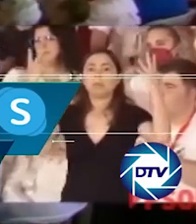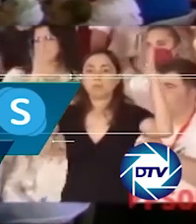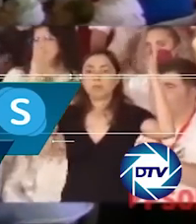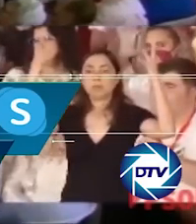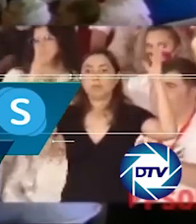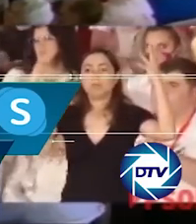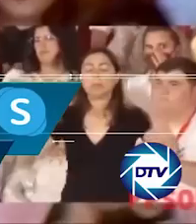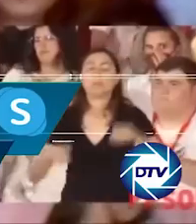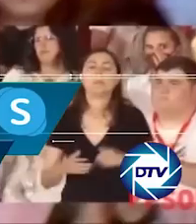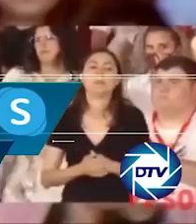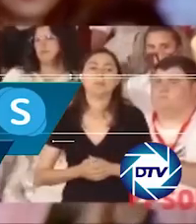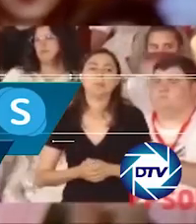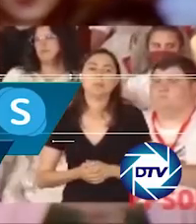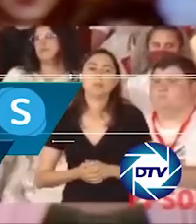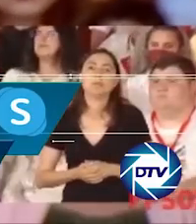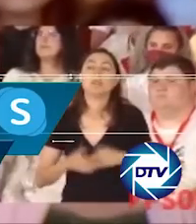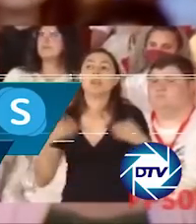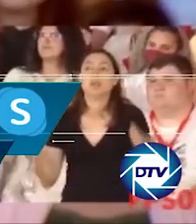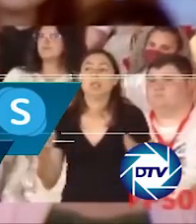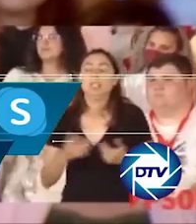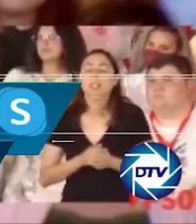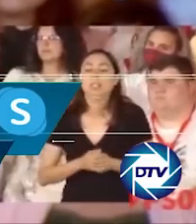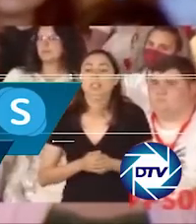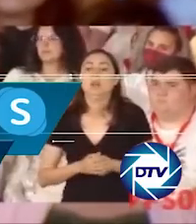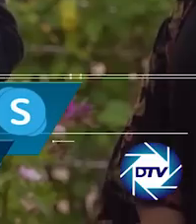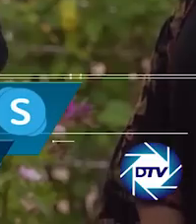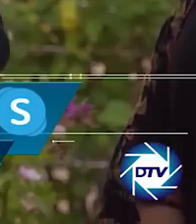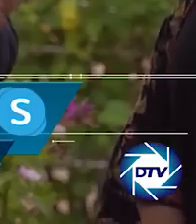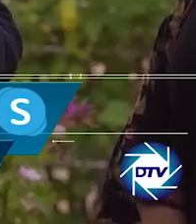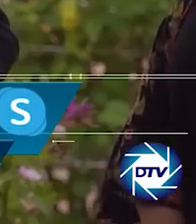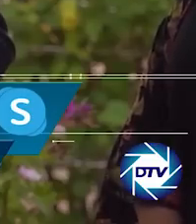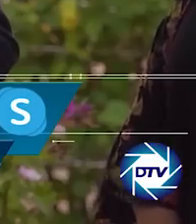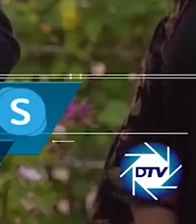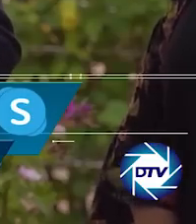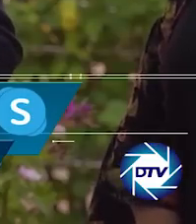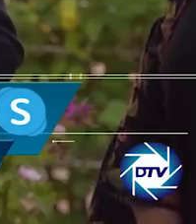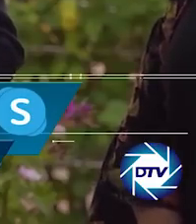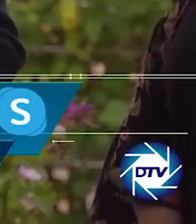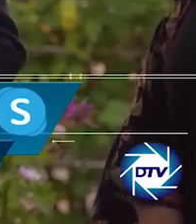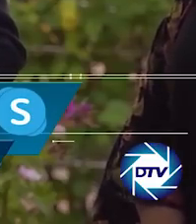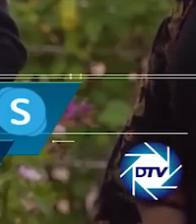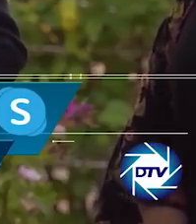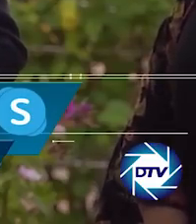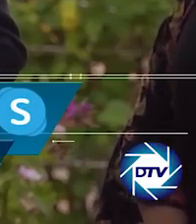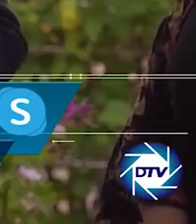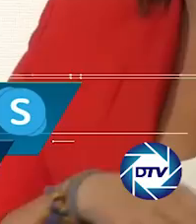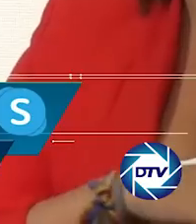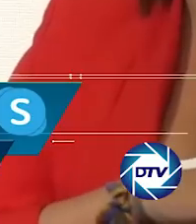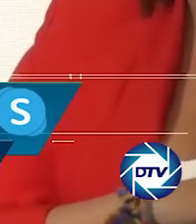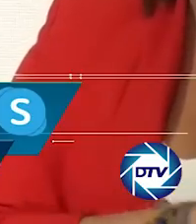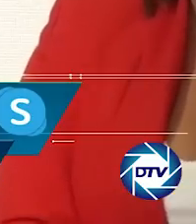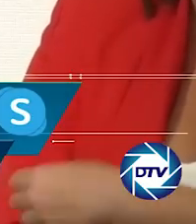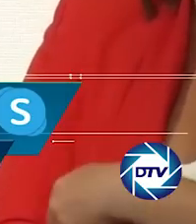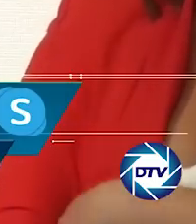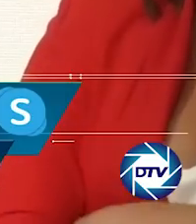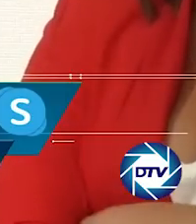de Juan Espadas, por mucho que pase exactamente lo mismo con respecto a mí y con respecto a ellos. No, esto no tiene nada que ver. Tiene que ver con que un señor llamado Pedro Sánchez